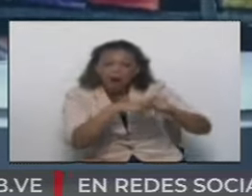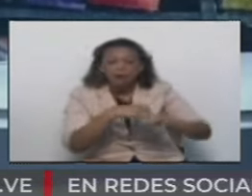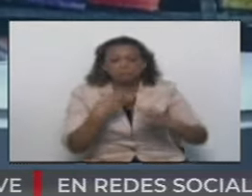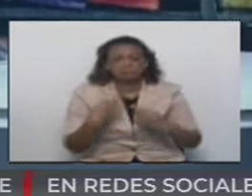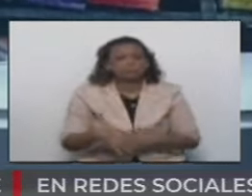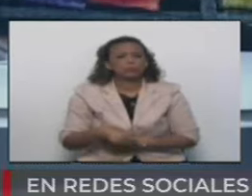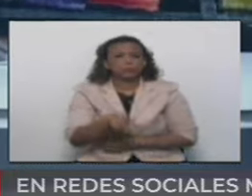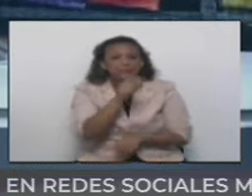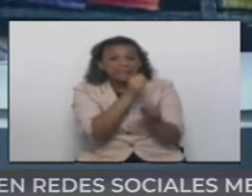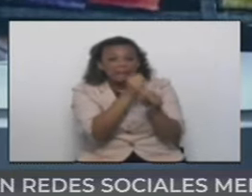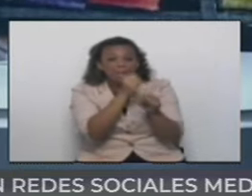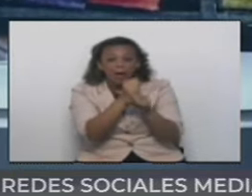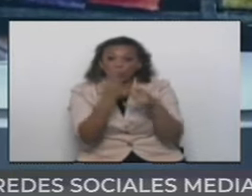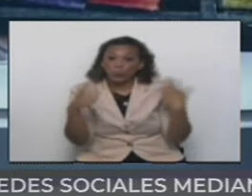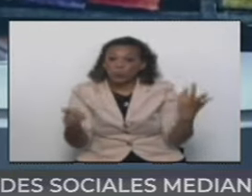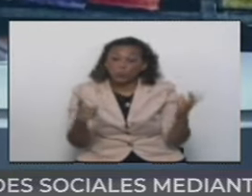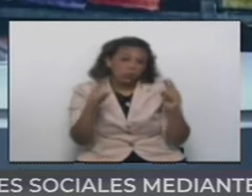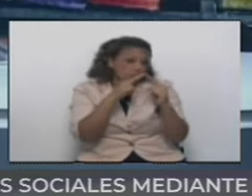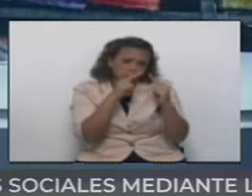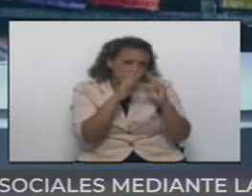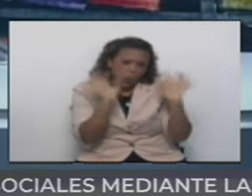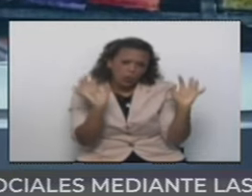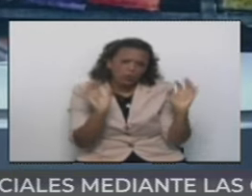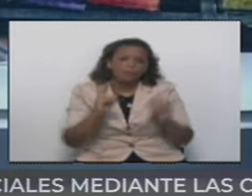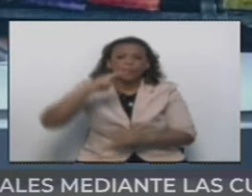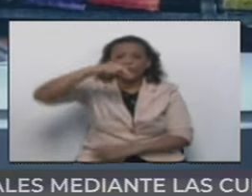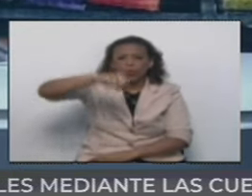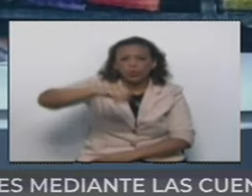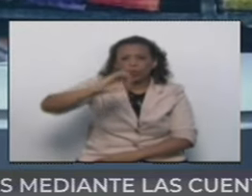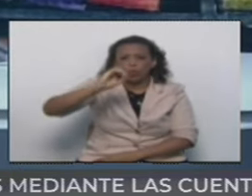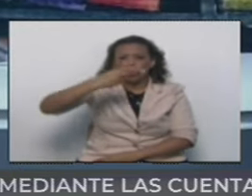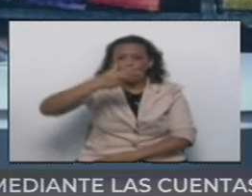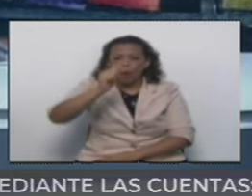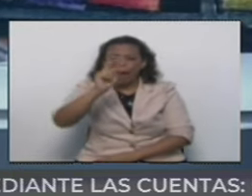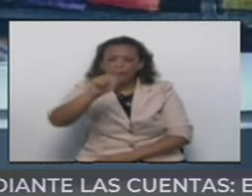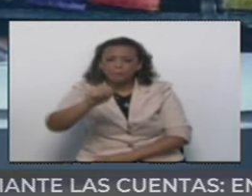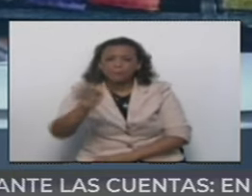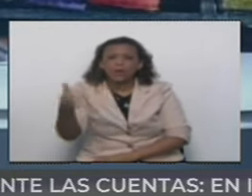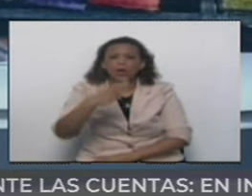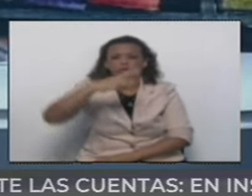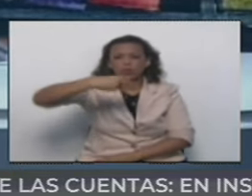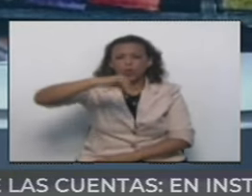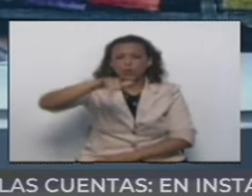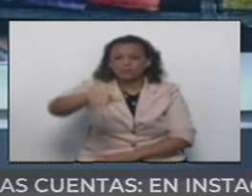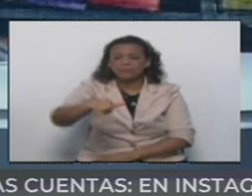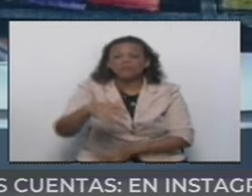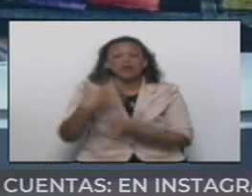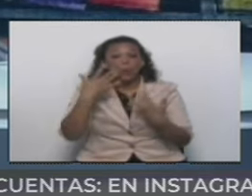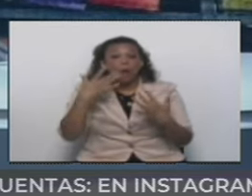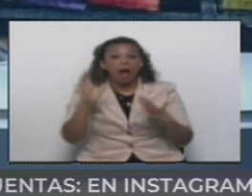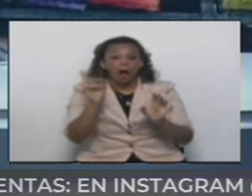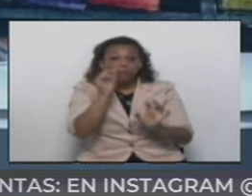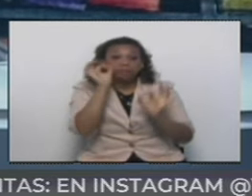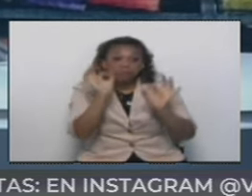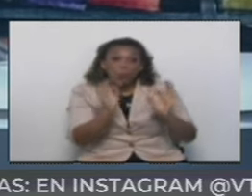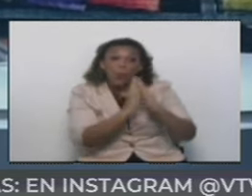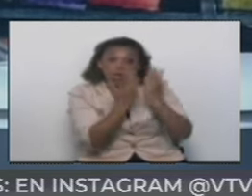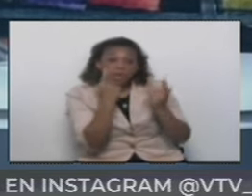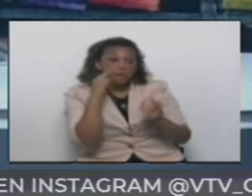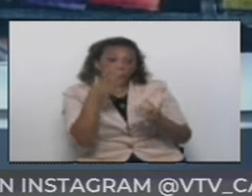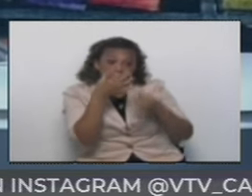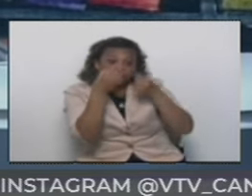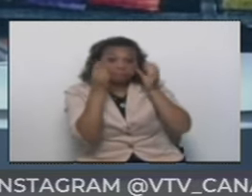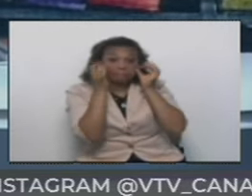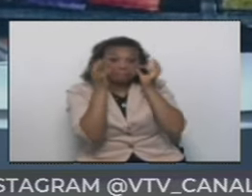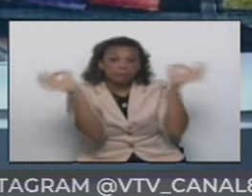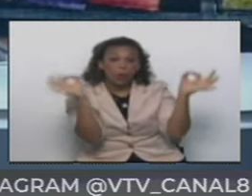Un trabajo que no lo conozco, Noam Chomsky. Y Andriy Bichet, promete este libro,